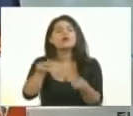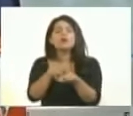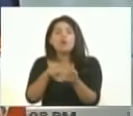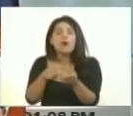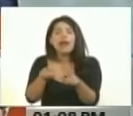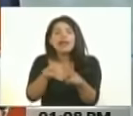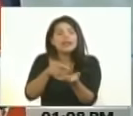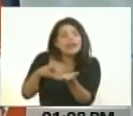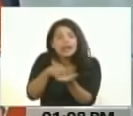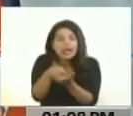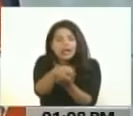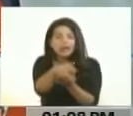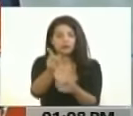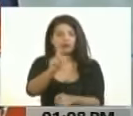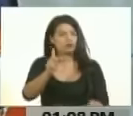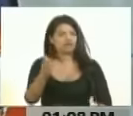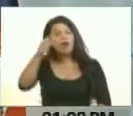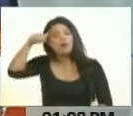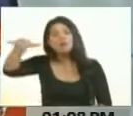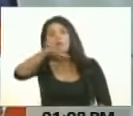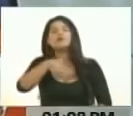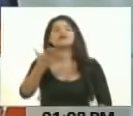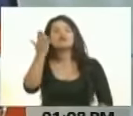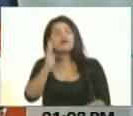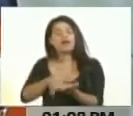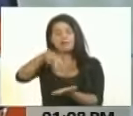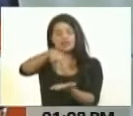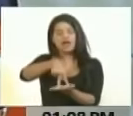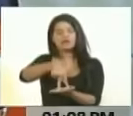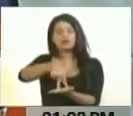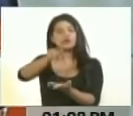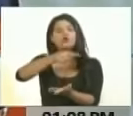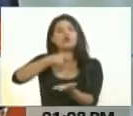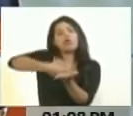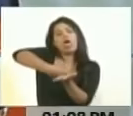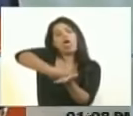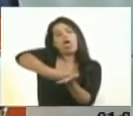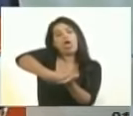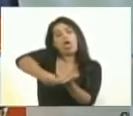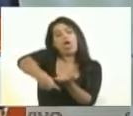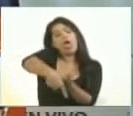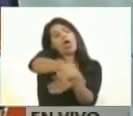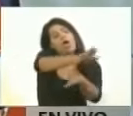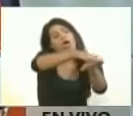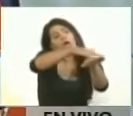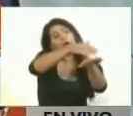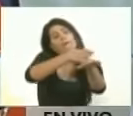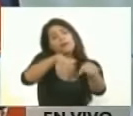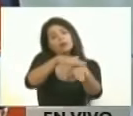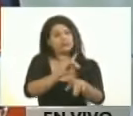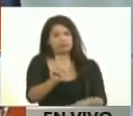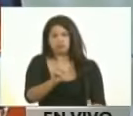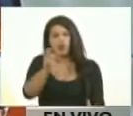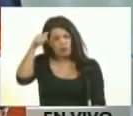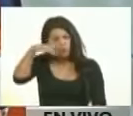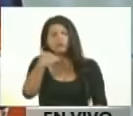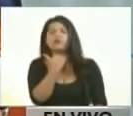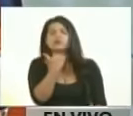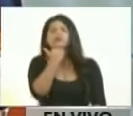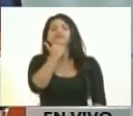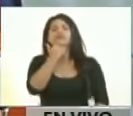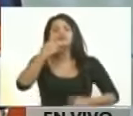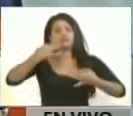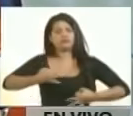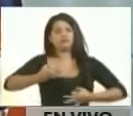genuflexo. Nuestro pueblo sabe caminar como caminamos, erguido, con la frente muy en alto, con la moral histórica muy en